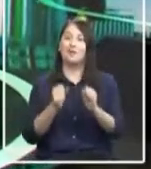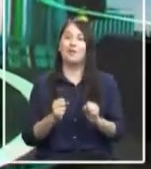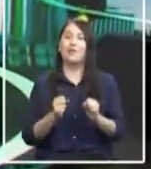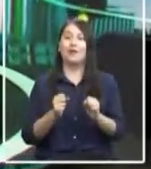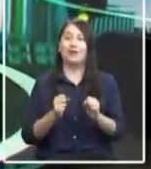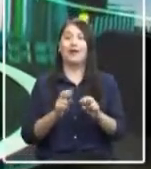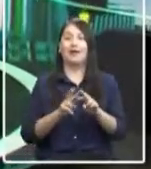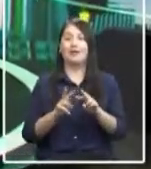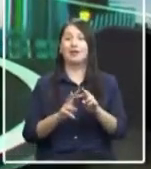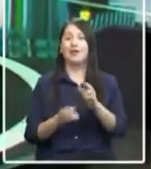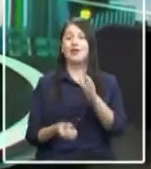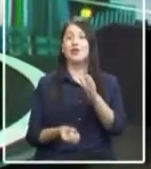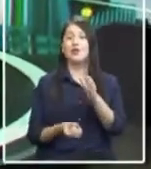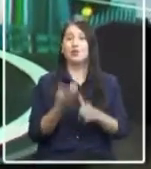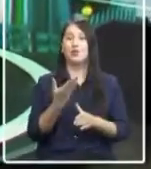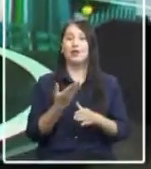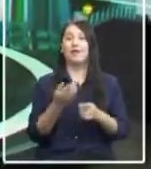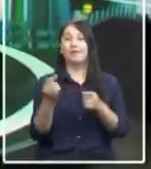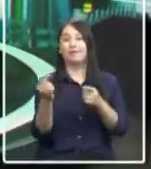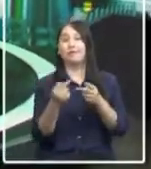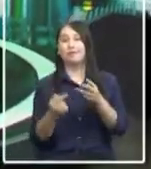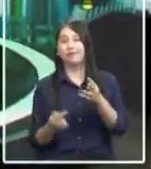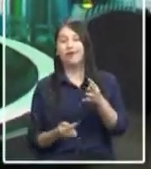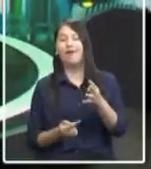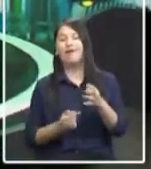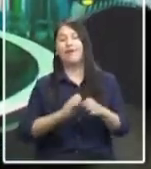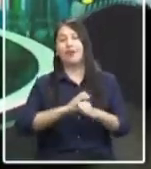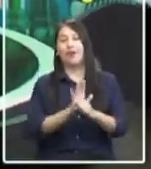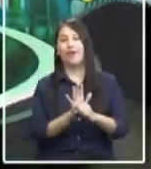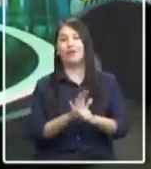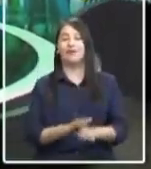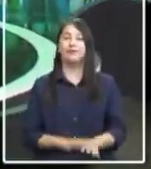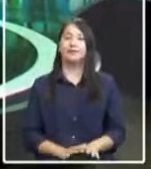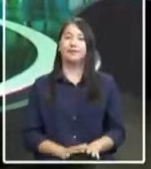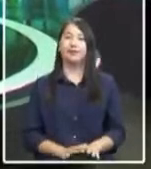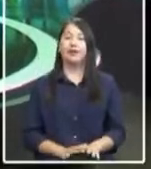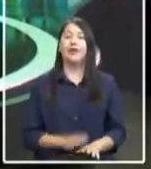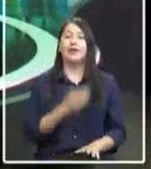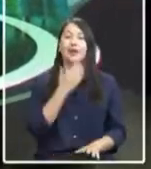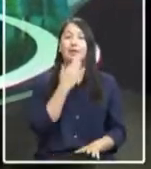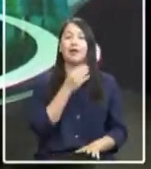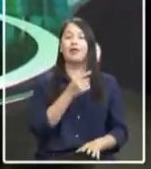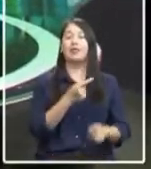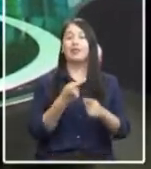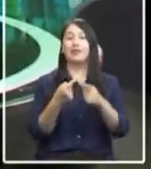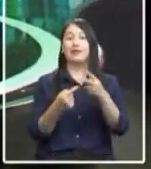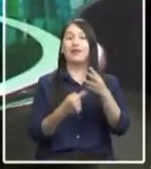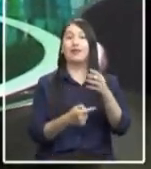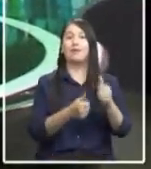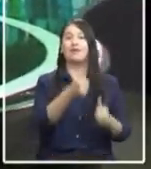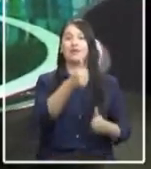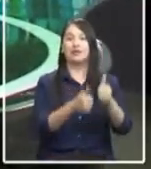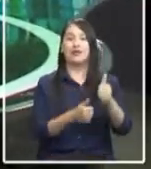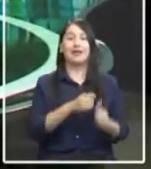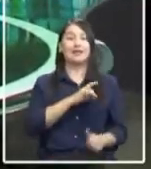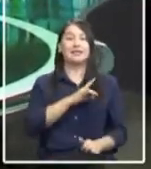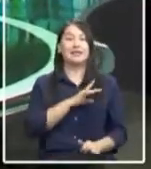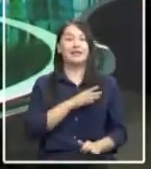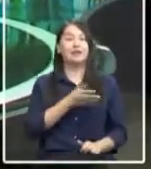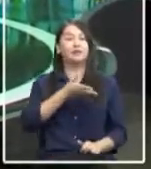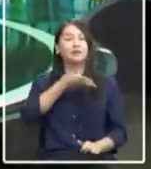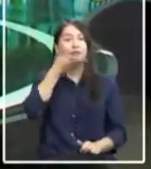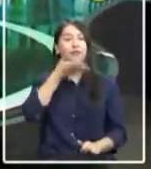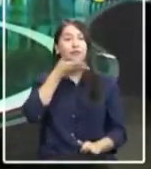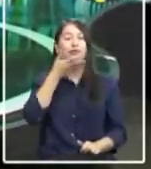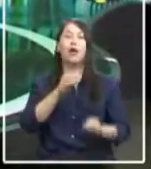variantes. También estuvimos con distintos profesionales chilenos que nos hablaron sobre las advertencias,